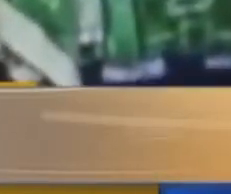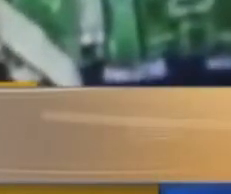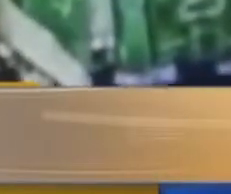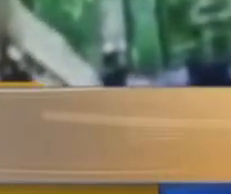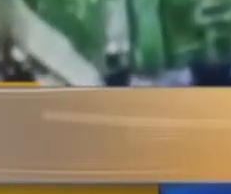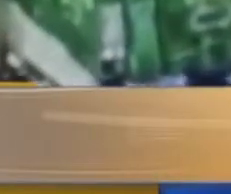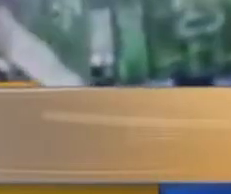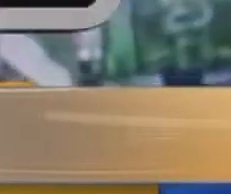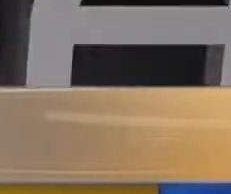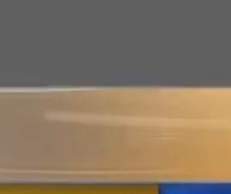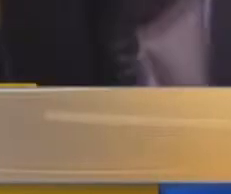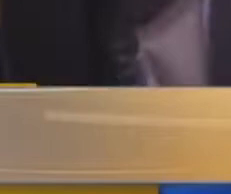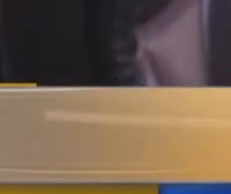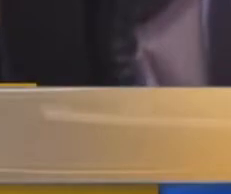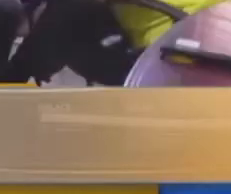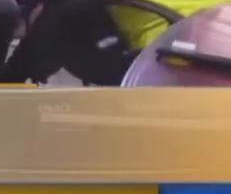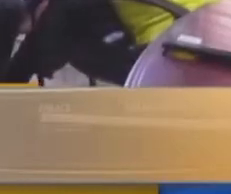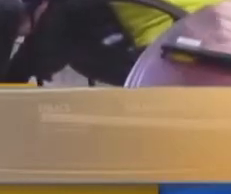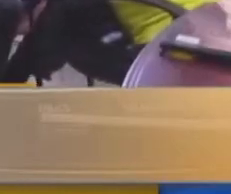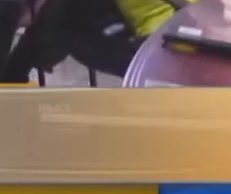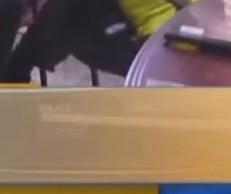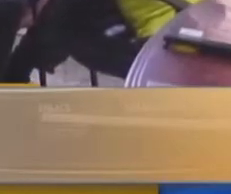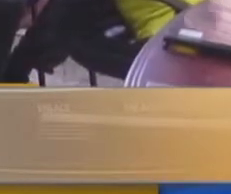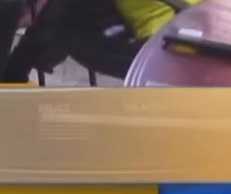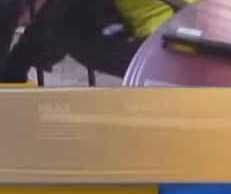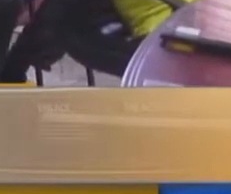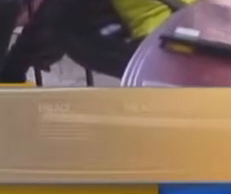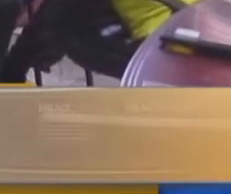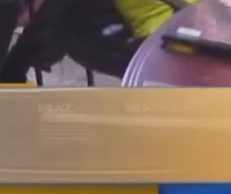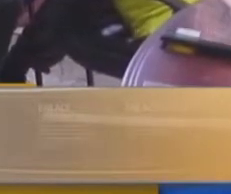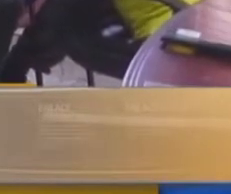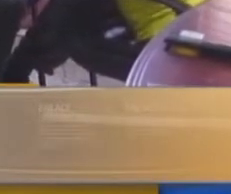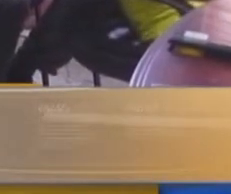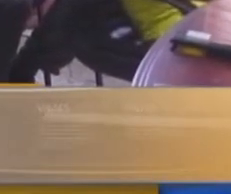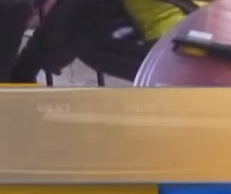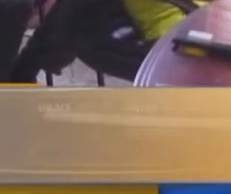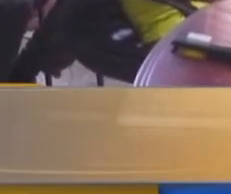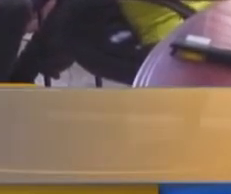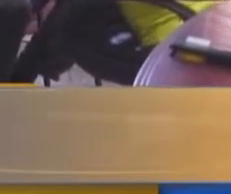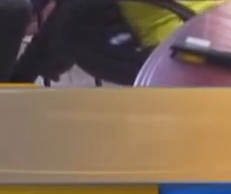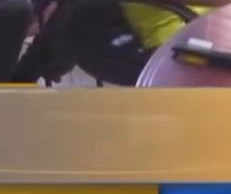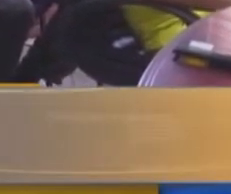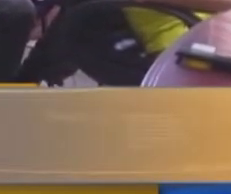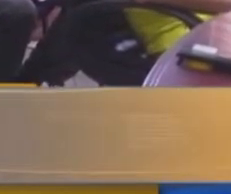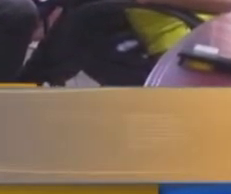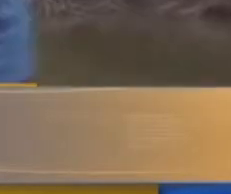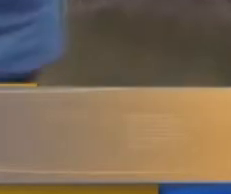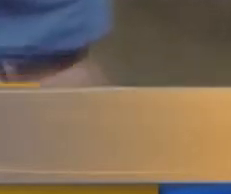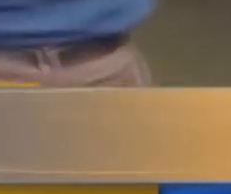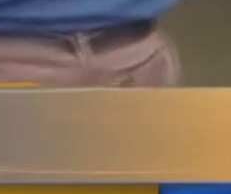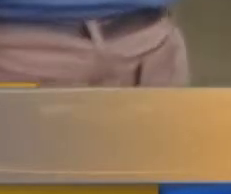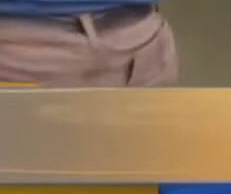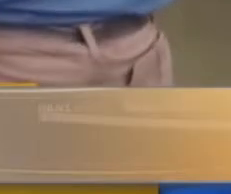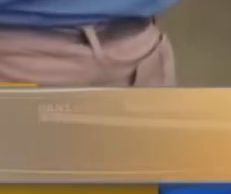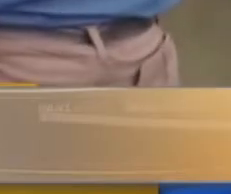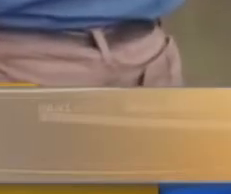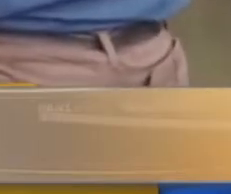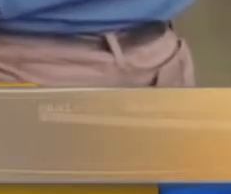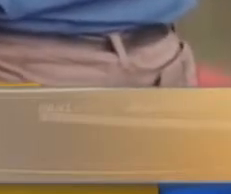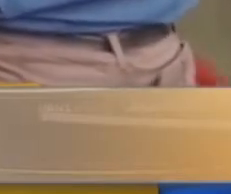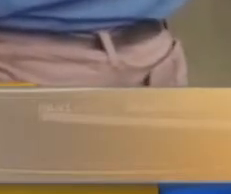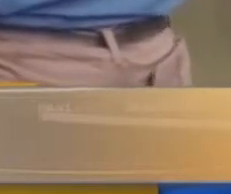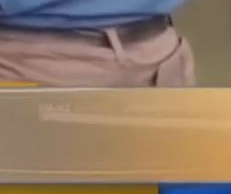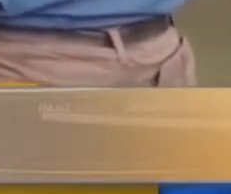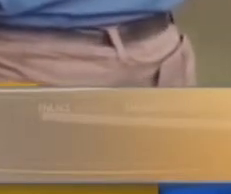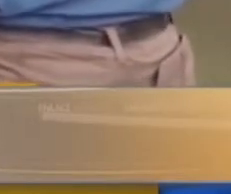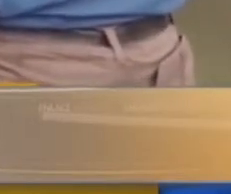hurto. Este sábado 28 de octubre sesionará por primera vez el Consejo Municipal de Pesca Artesanal y Piscicultura. El encuentro se realizará